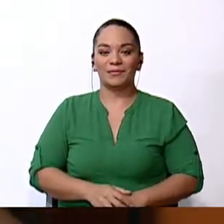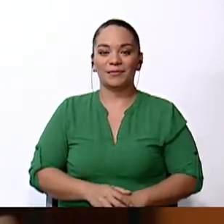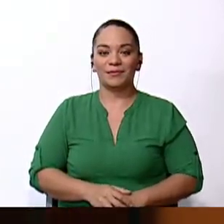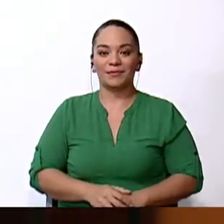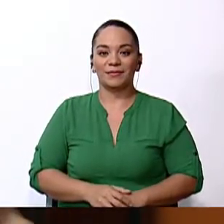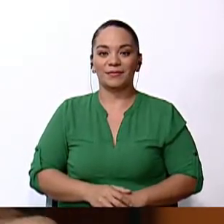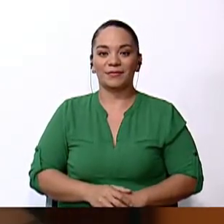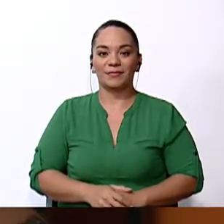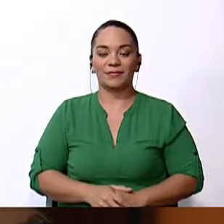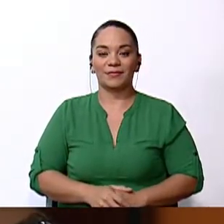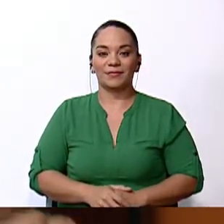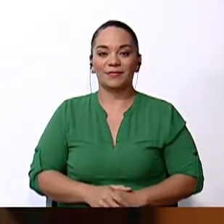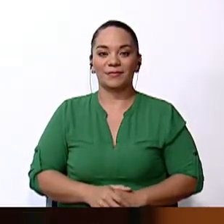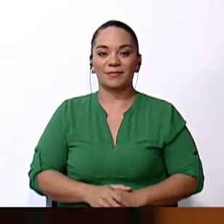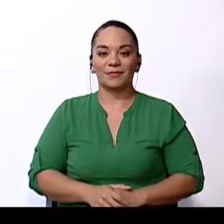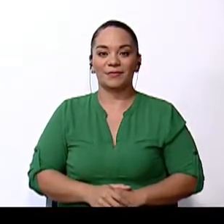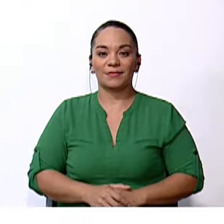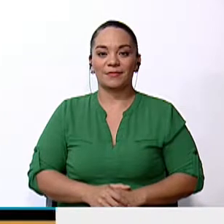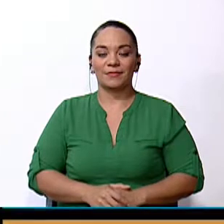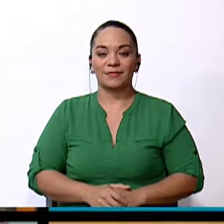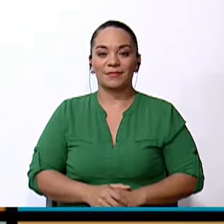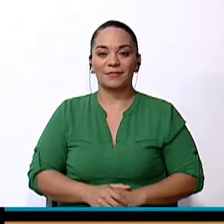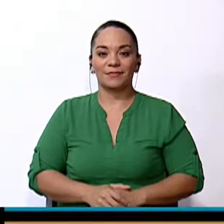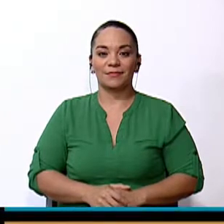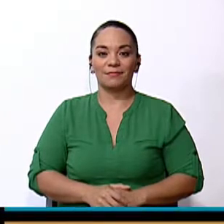Con mi nombre aquí, en cursiva.